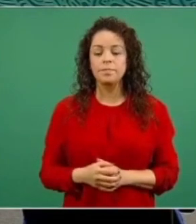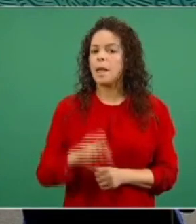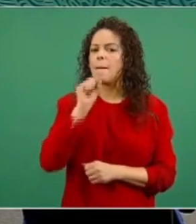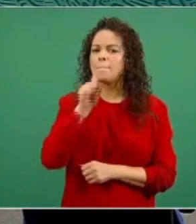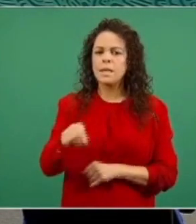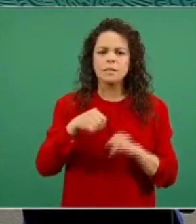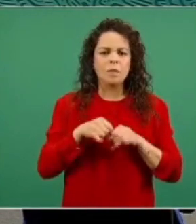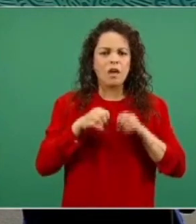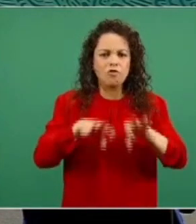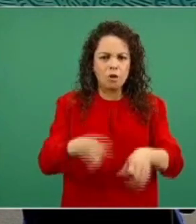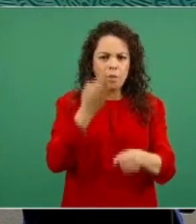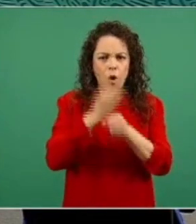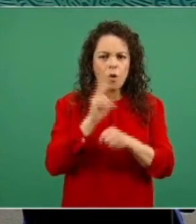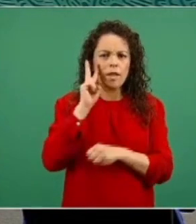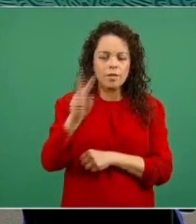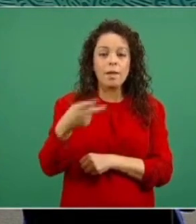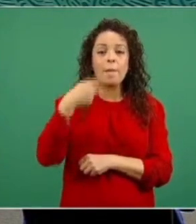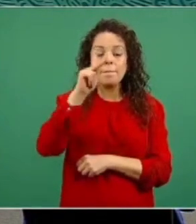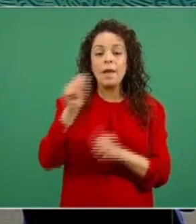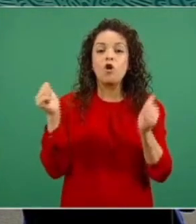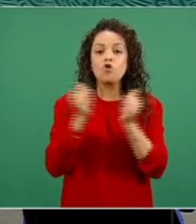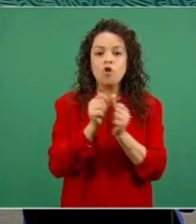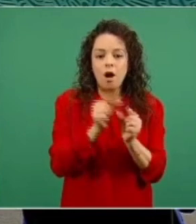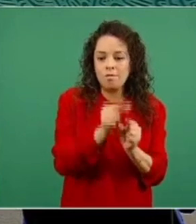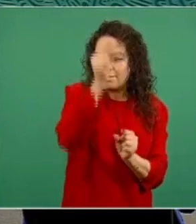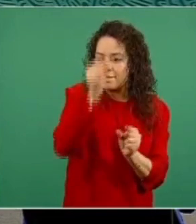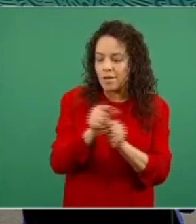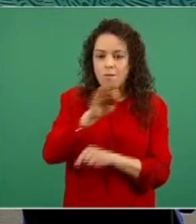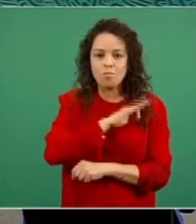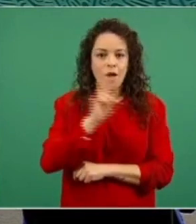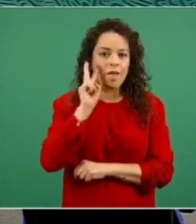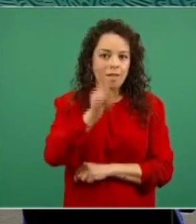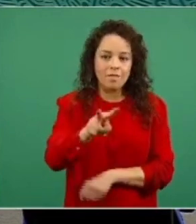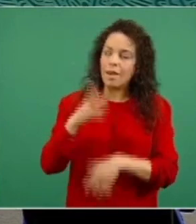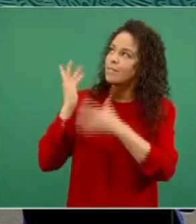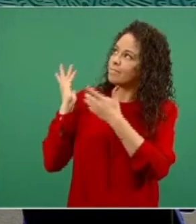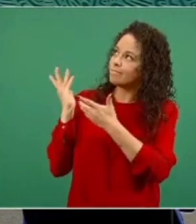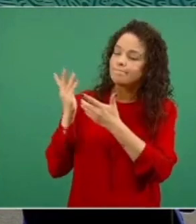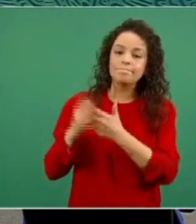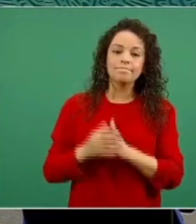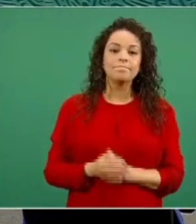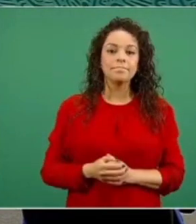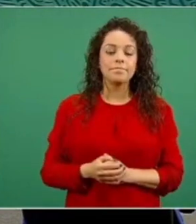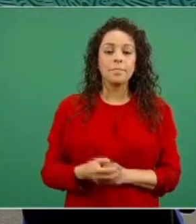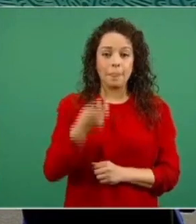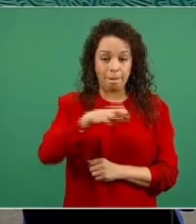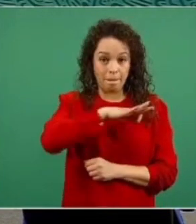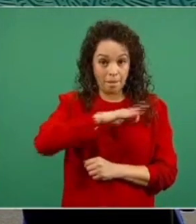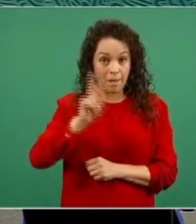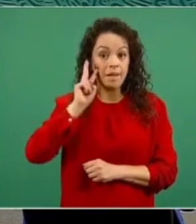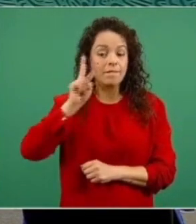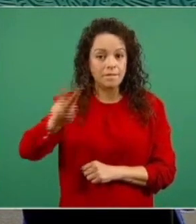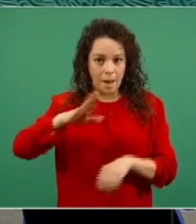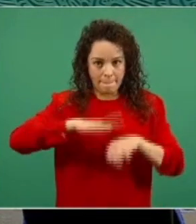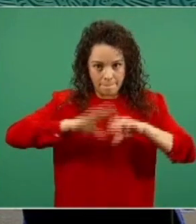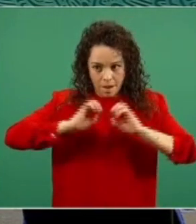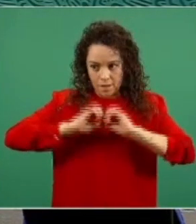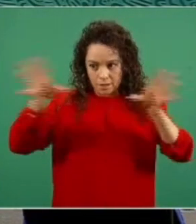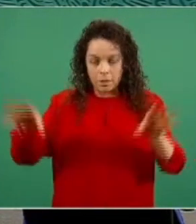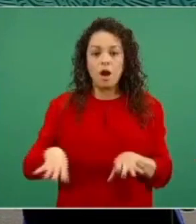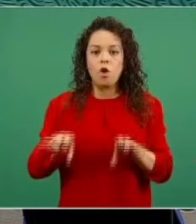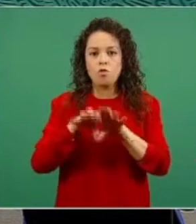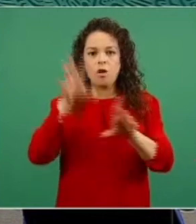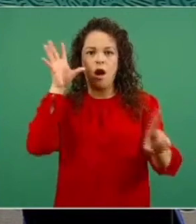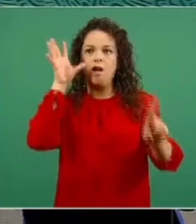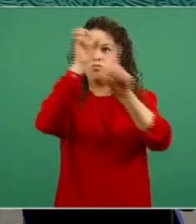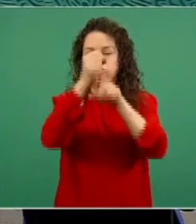más que expresada de esta manera en barras para que vean cuáles son nuestras metas para